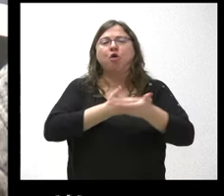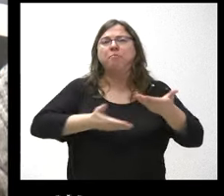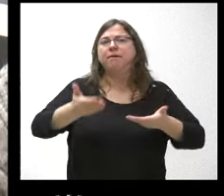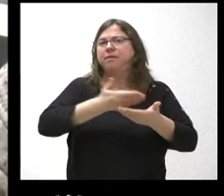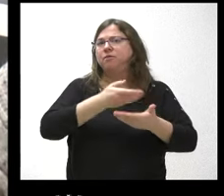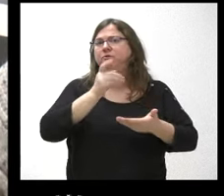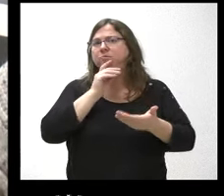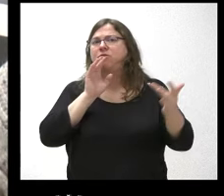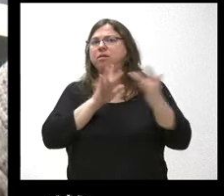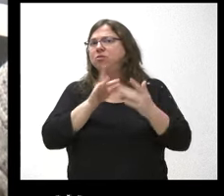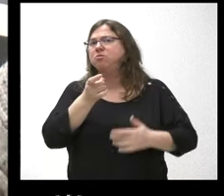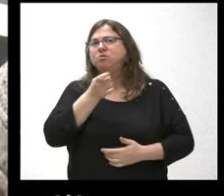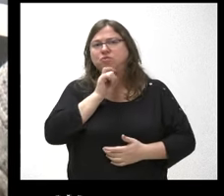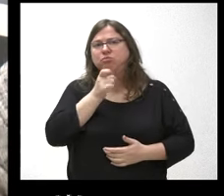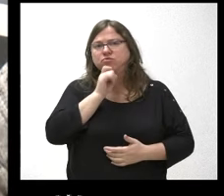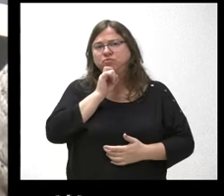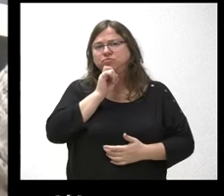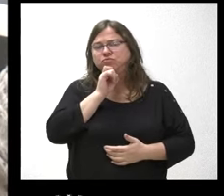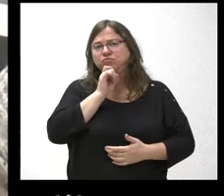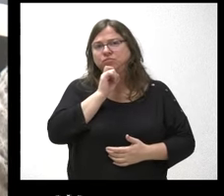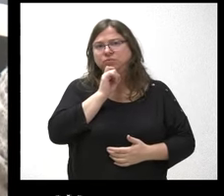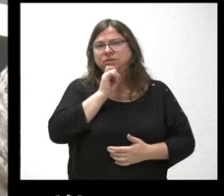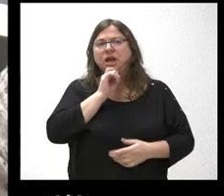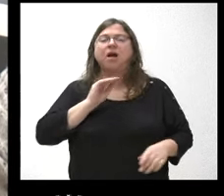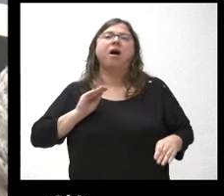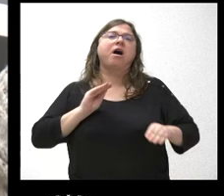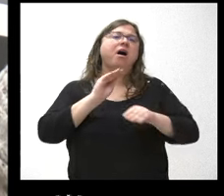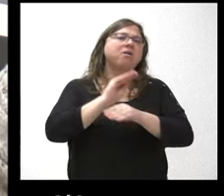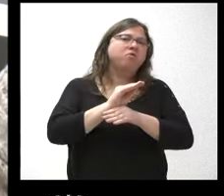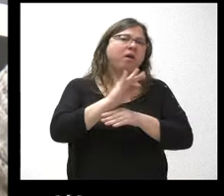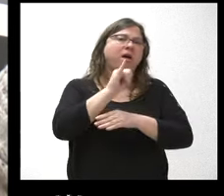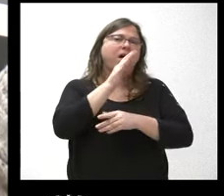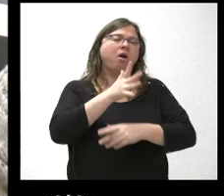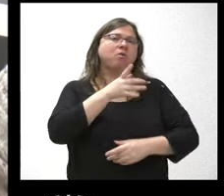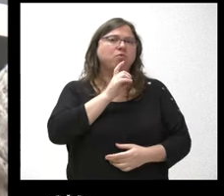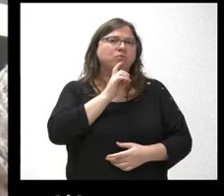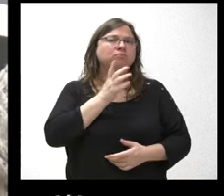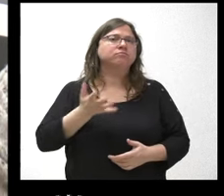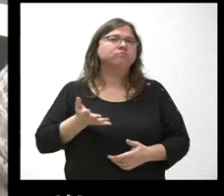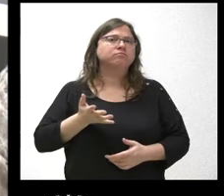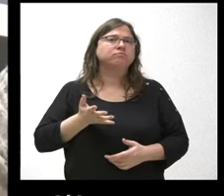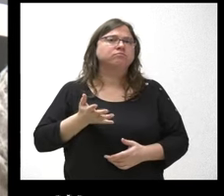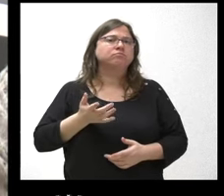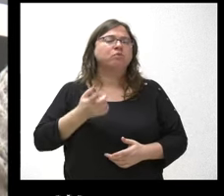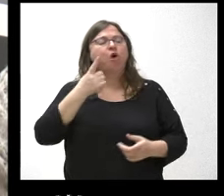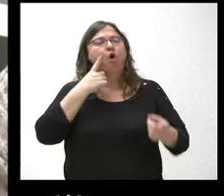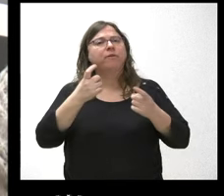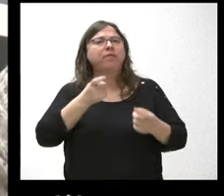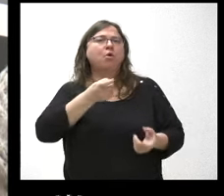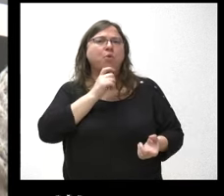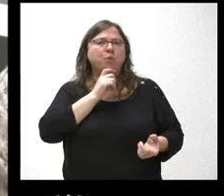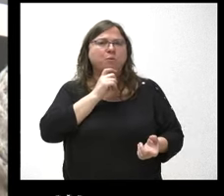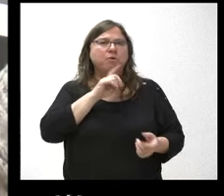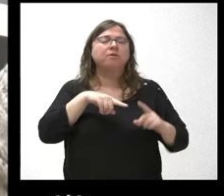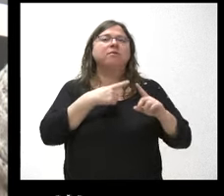relación con ellas, si van a mantener las ayudas que reciben ahora, cómo va a ser la coordinación